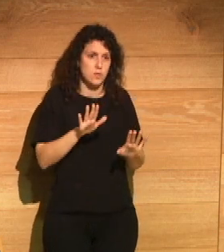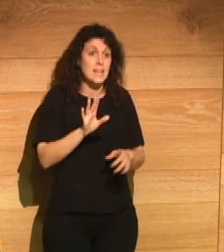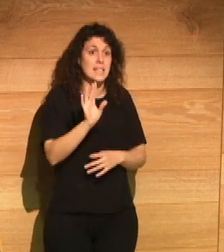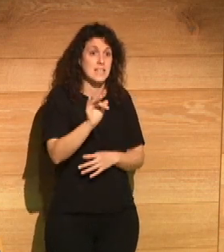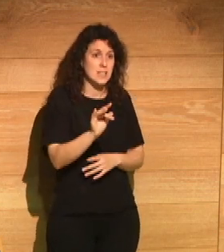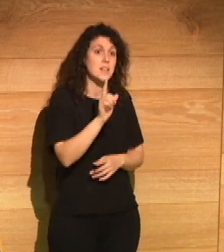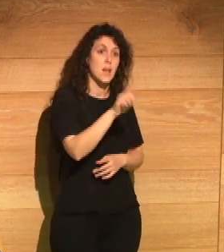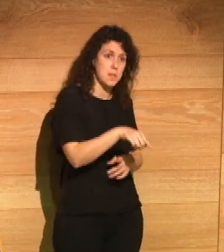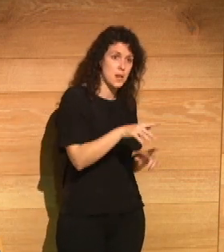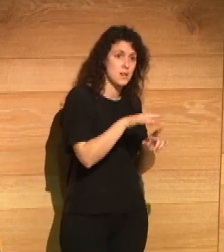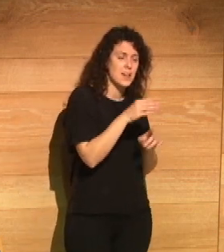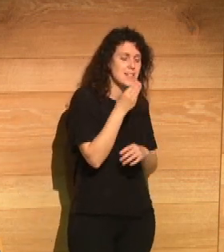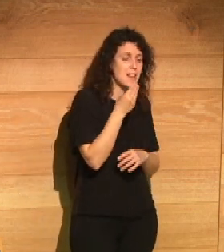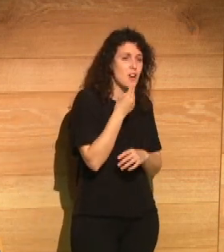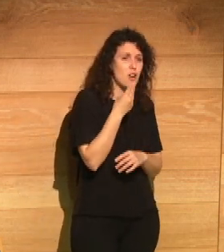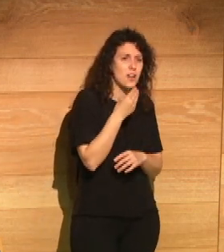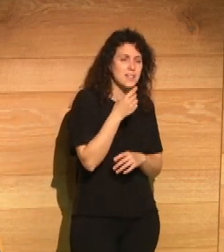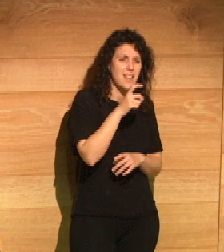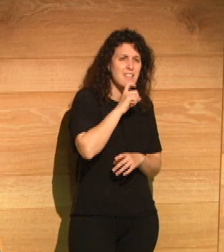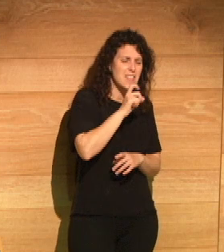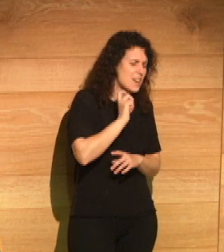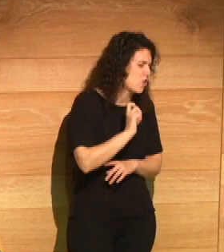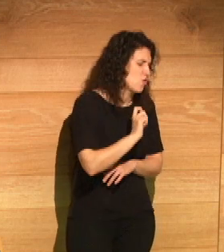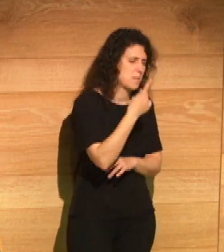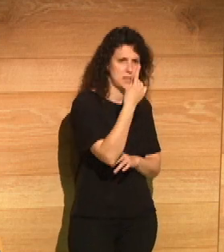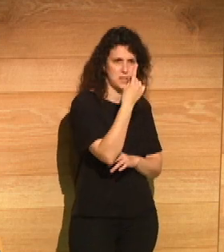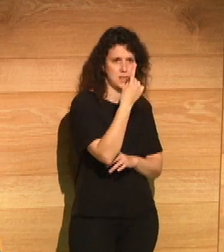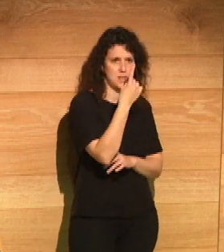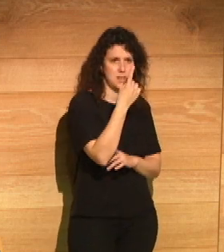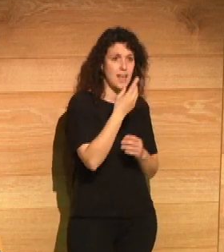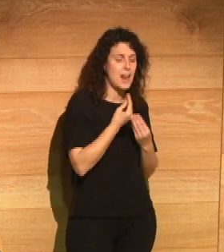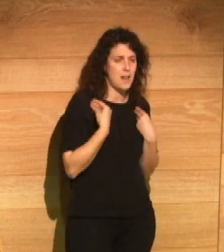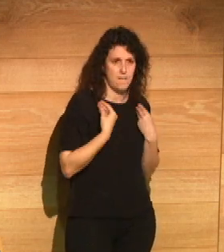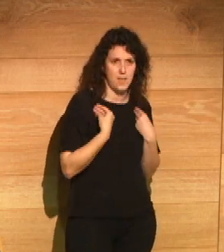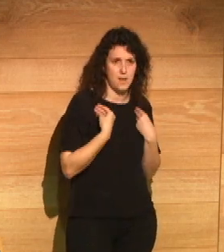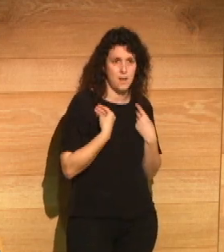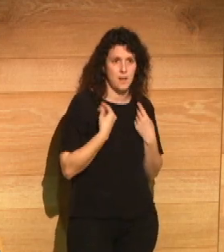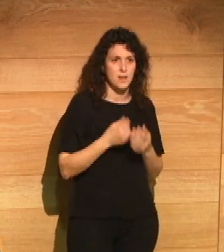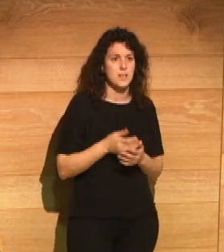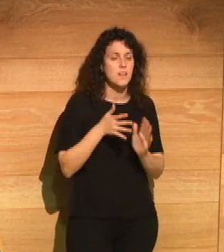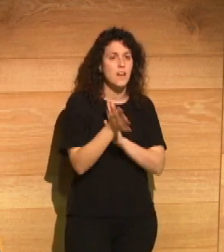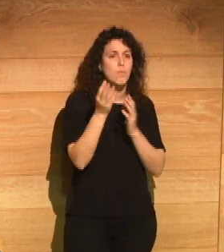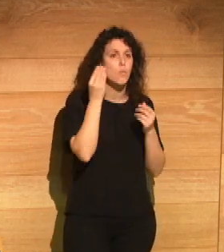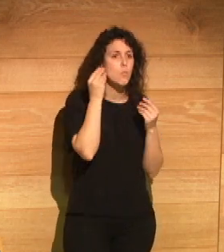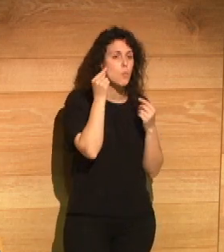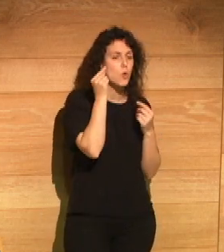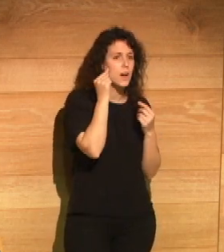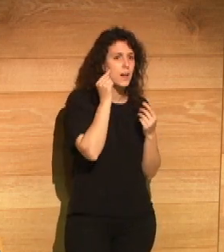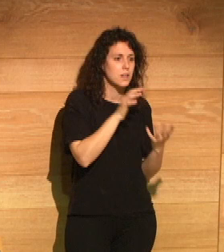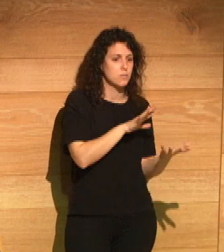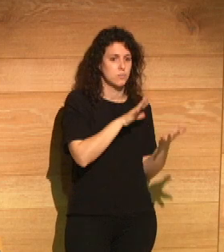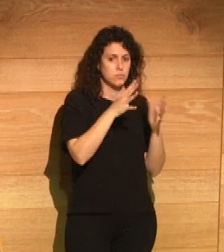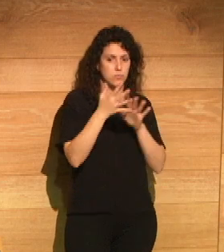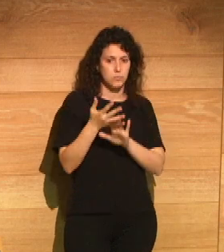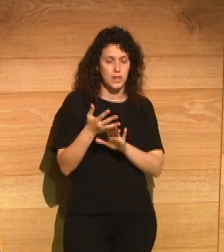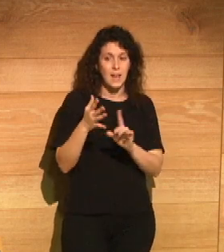más difícil que te puede pasar, que te pasa en la vida, ¿verdad? Como que las mujeres se realizan y encuentran un